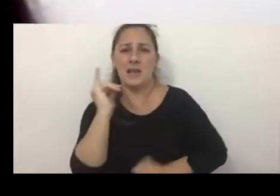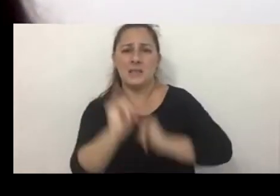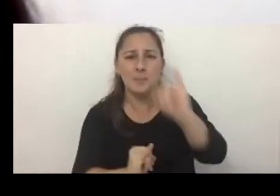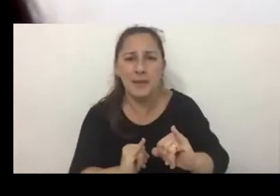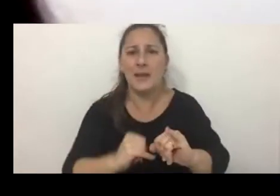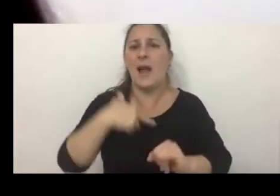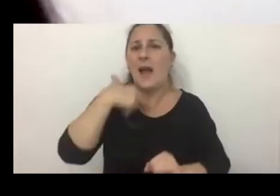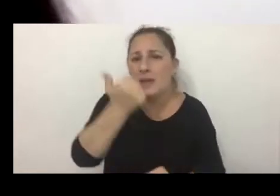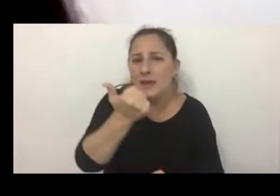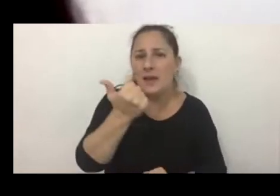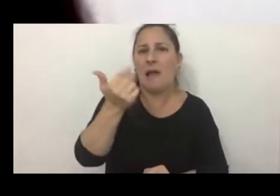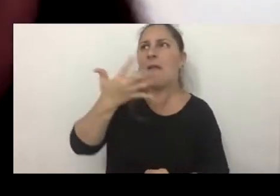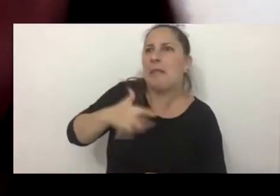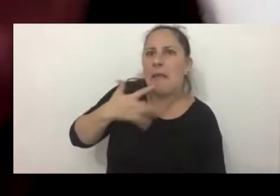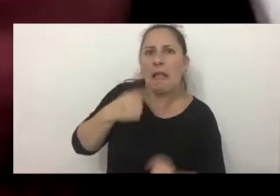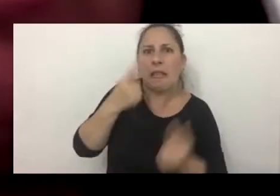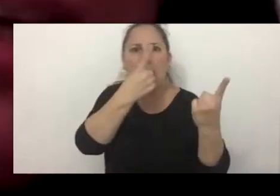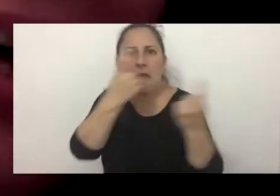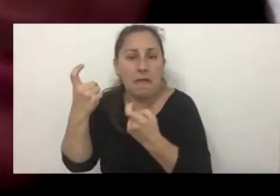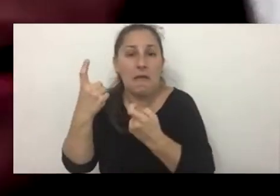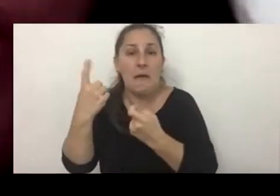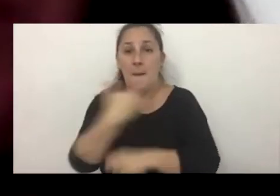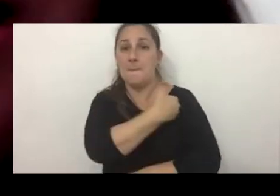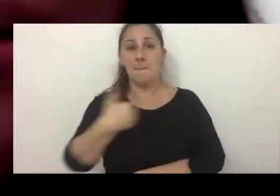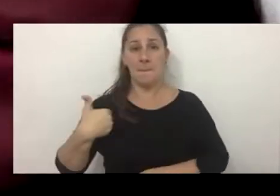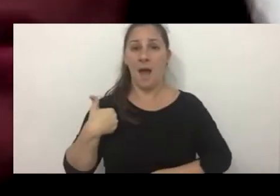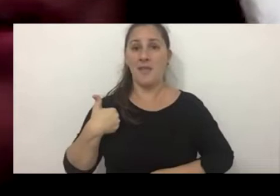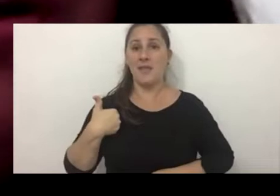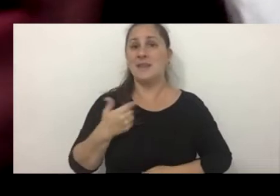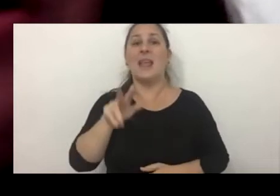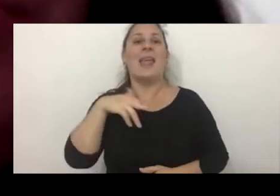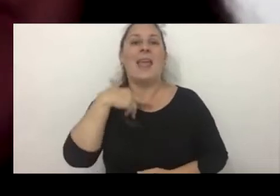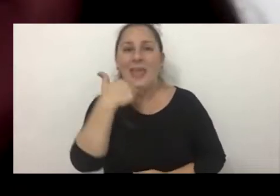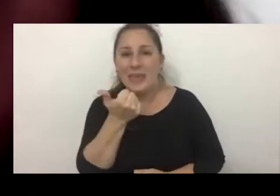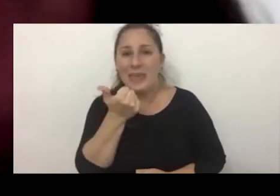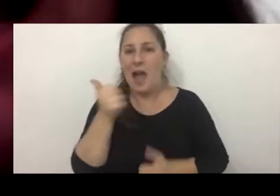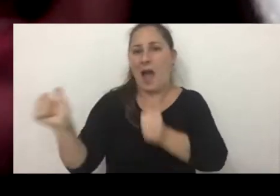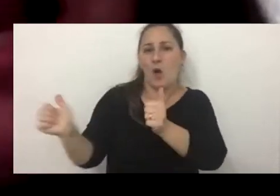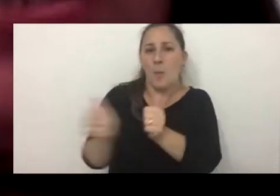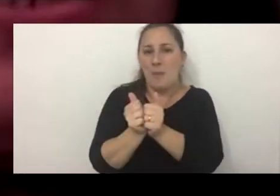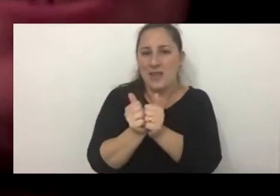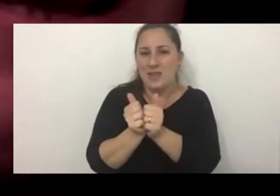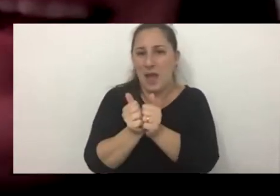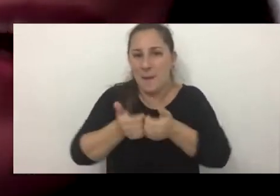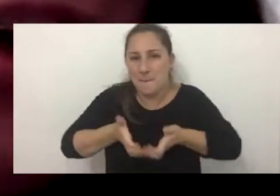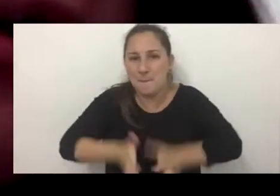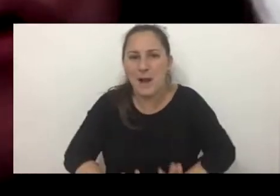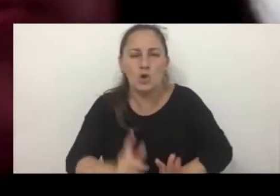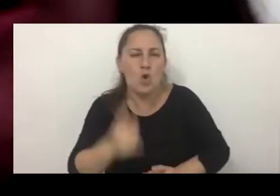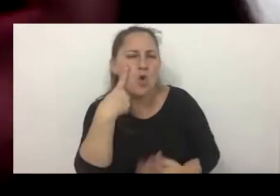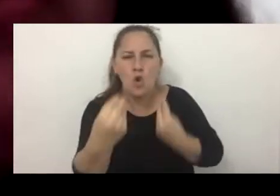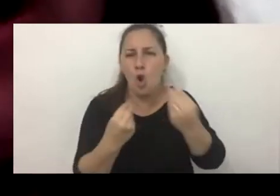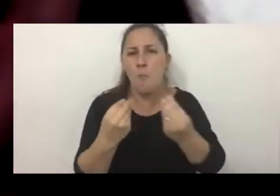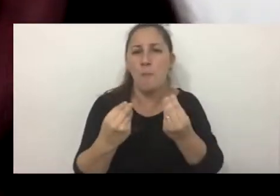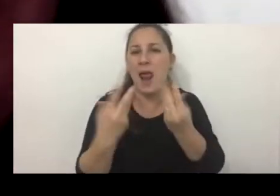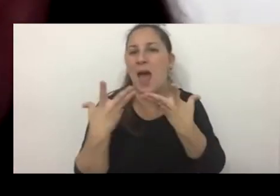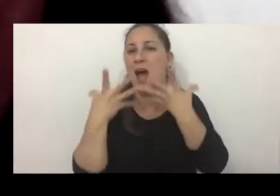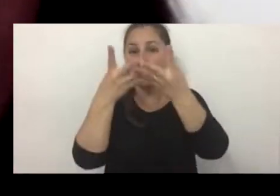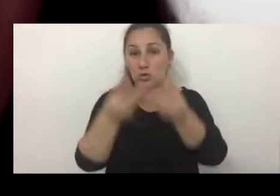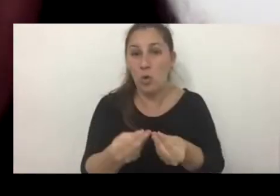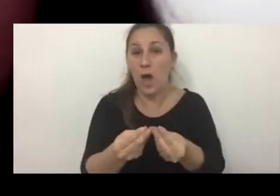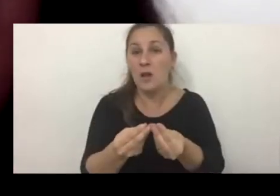luego también se encontraba acompañando a otras desde ese lugar, de su propio saber, y a la vez esto a lo largo de las generaciones